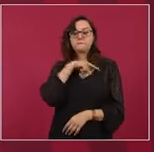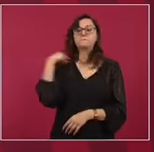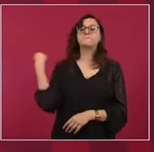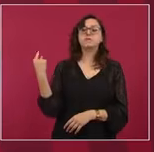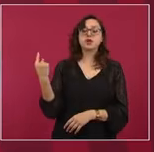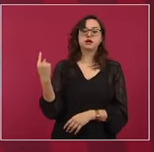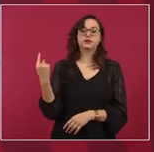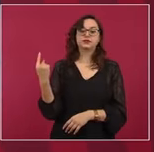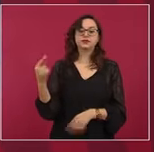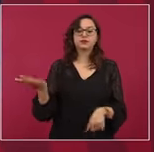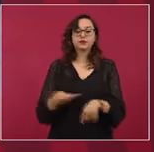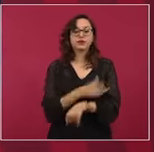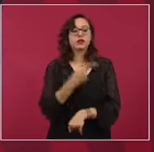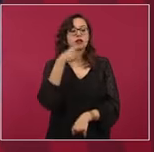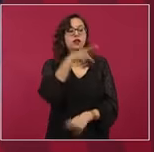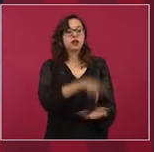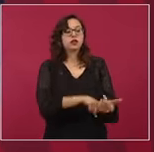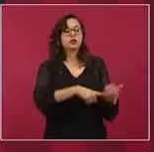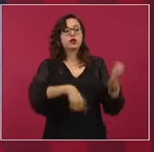porque todas estas empresas